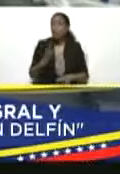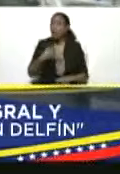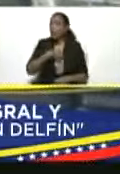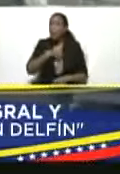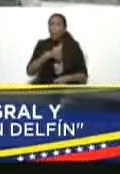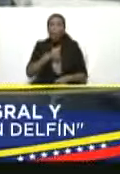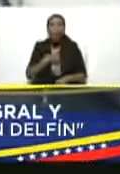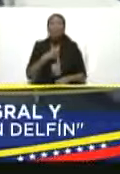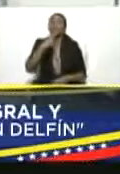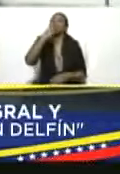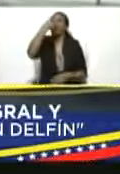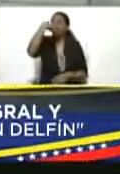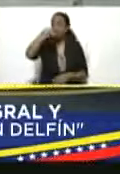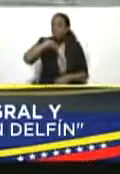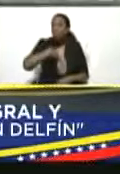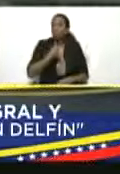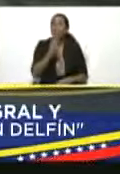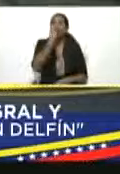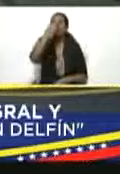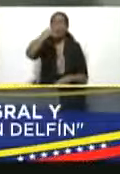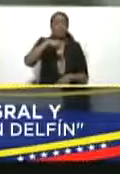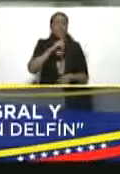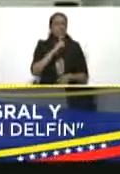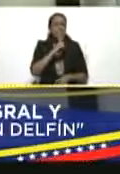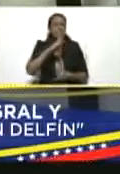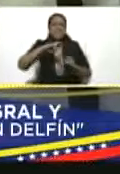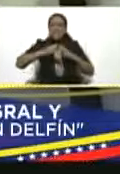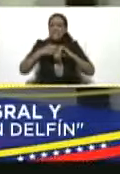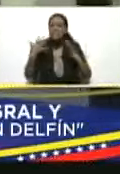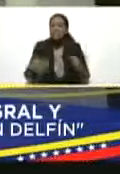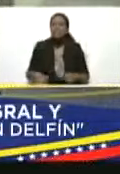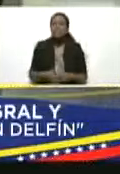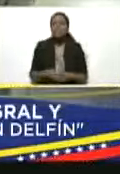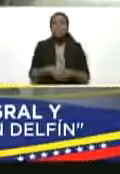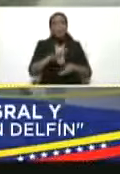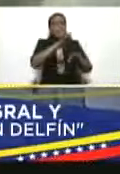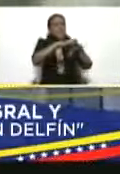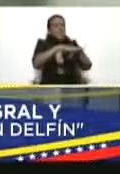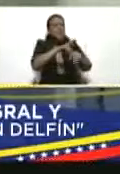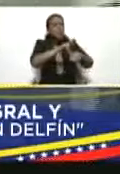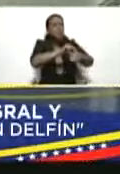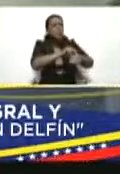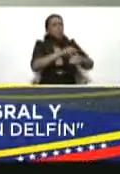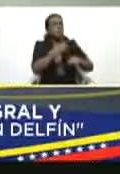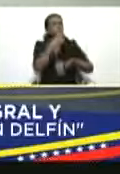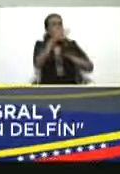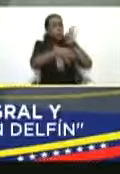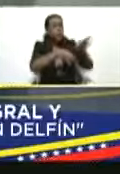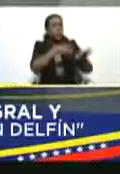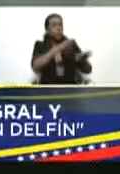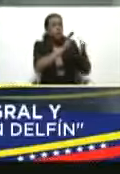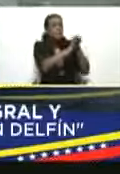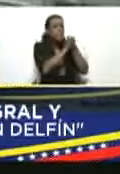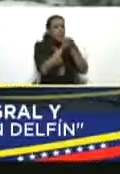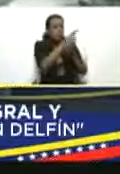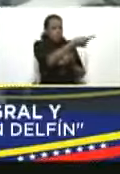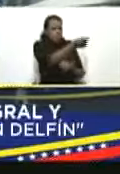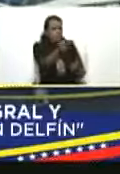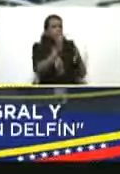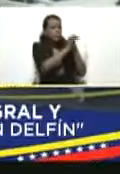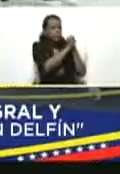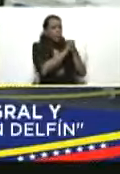aquí con alguna patología complicada un infarto doora Gerardo compañero